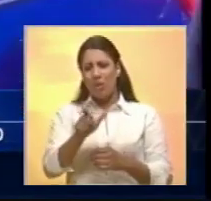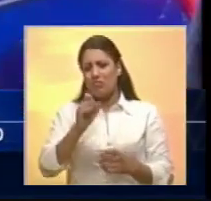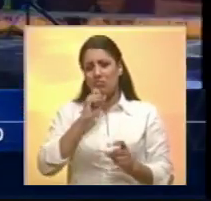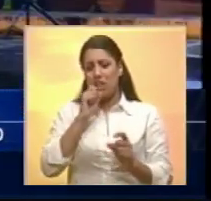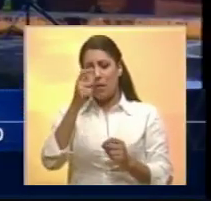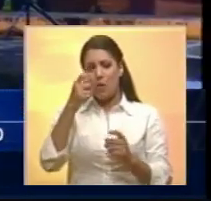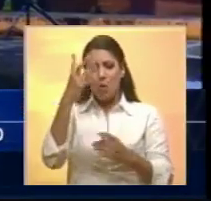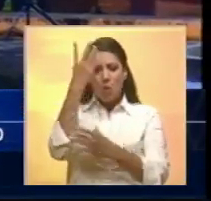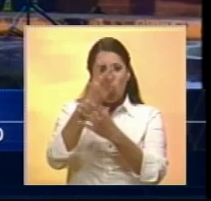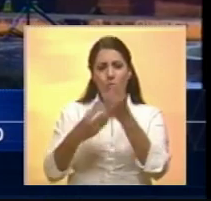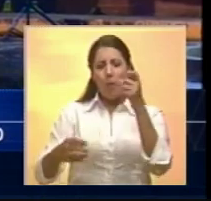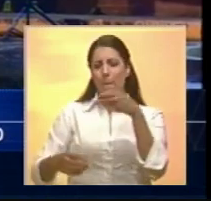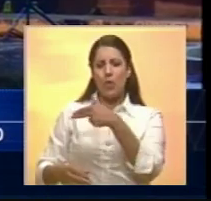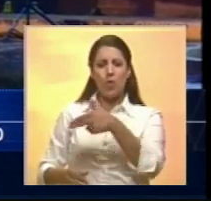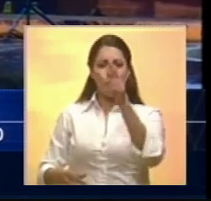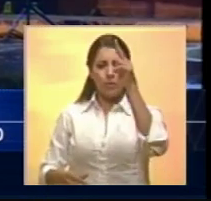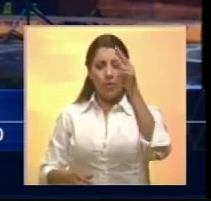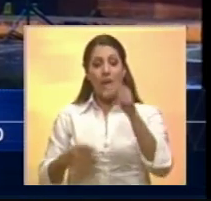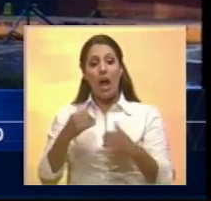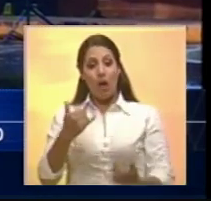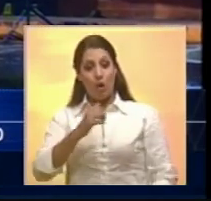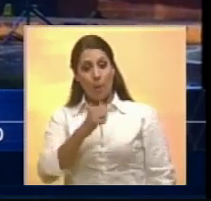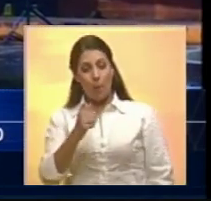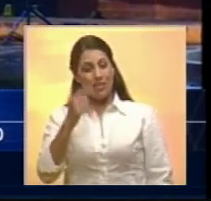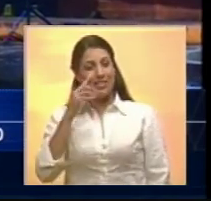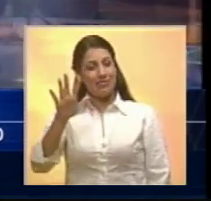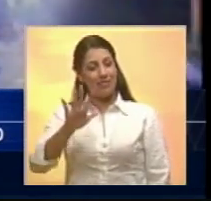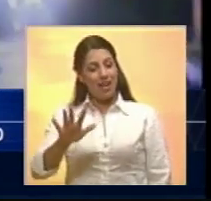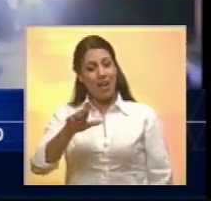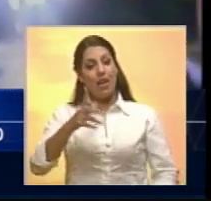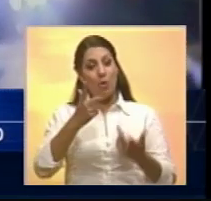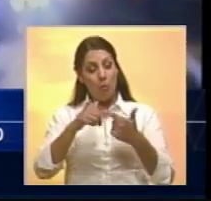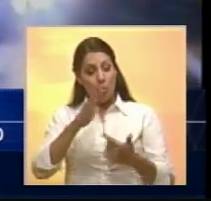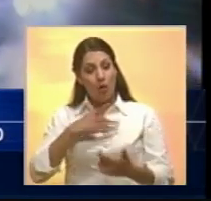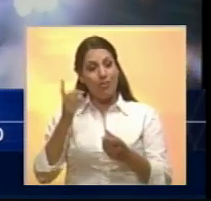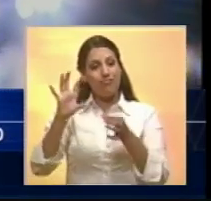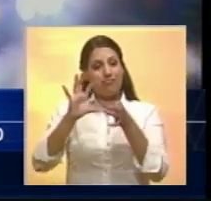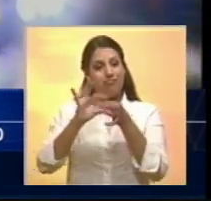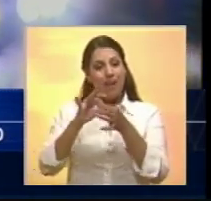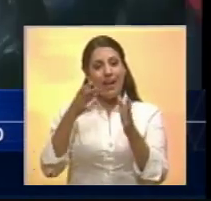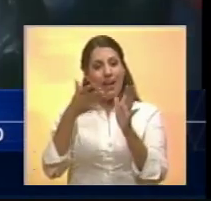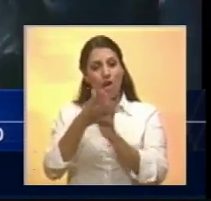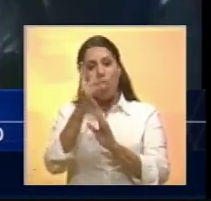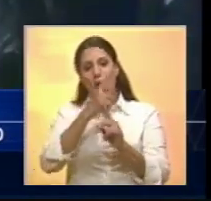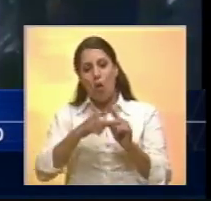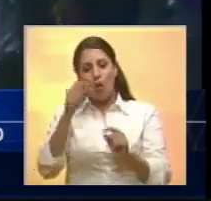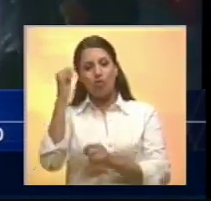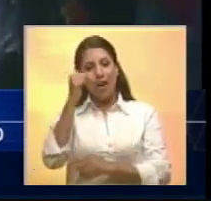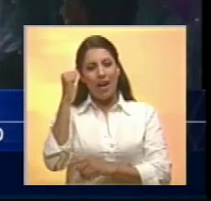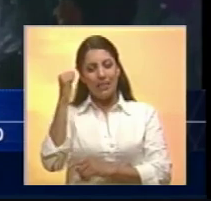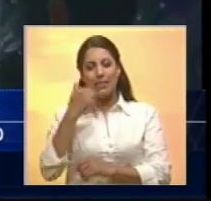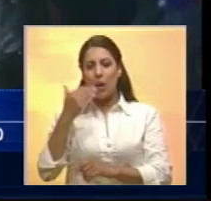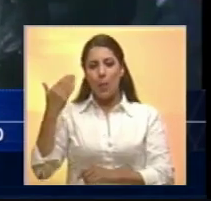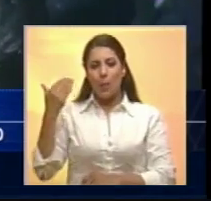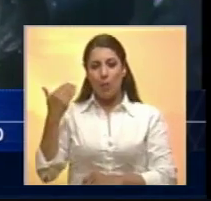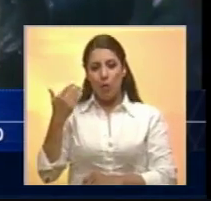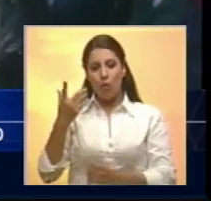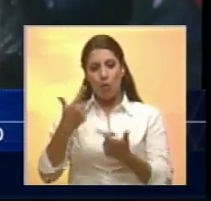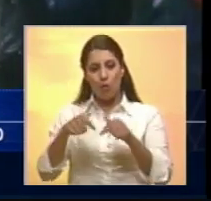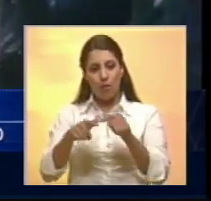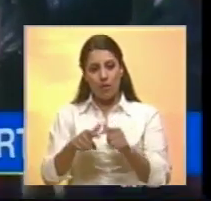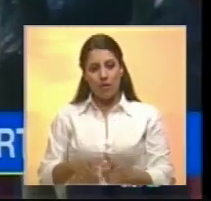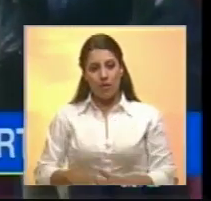sujeto que huyó tras disparar. La policía local cree que el incidente podría estar relacionado con otros delitos recientes en el